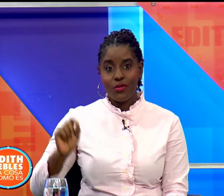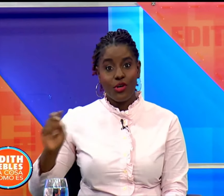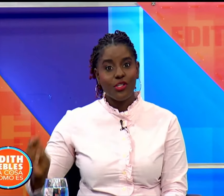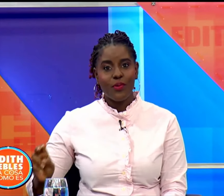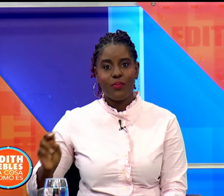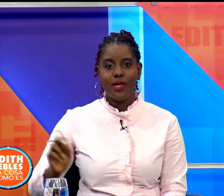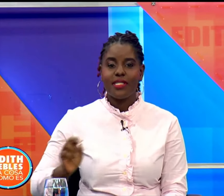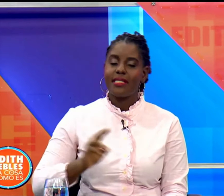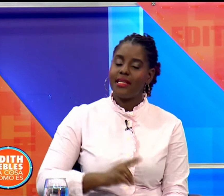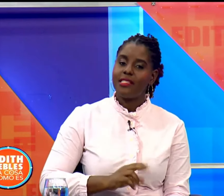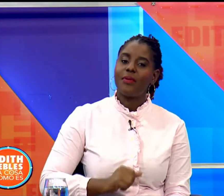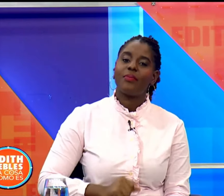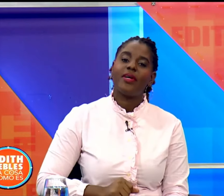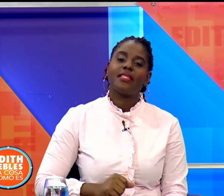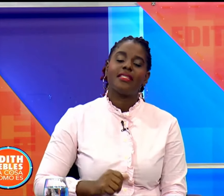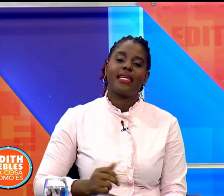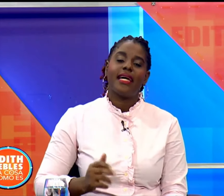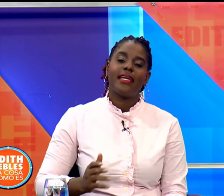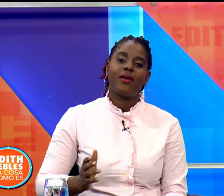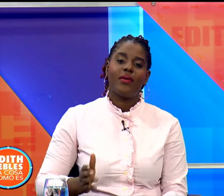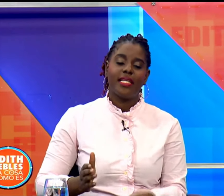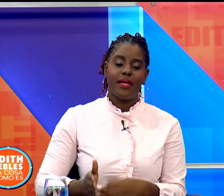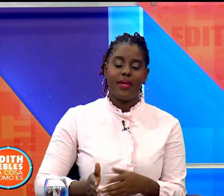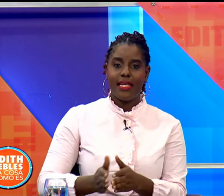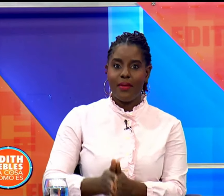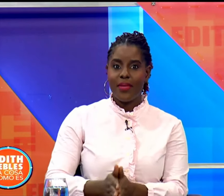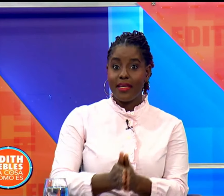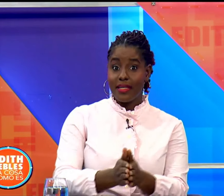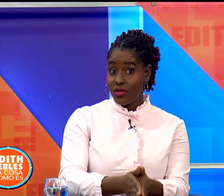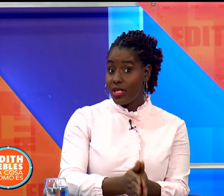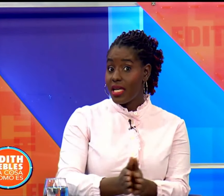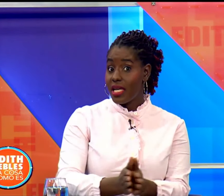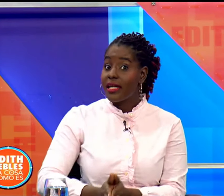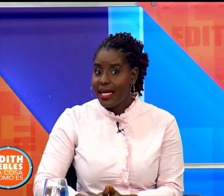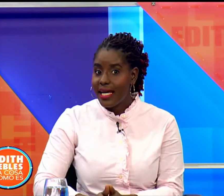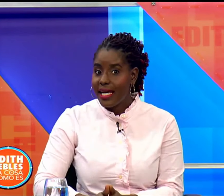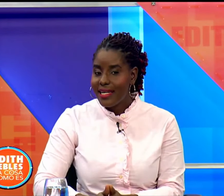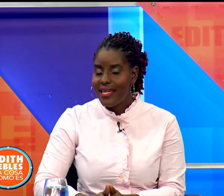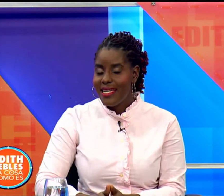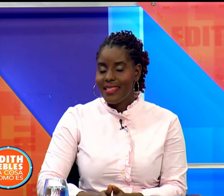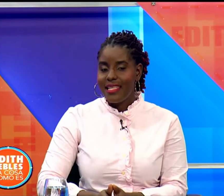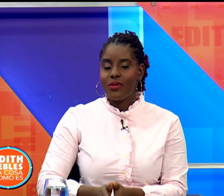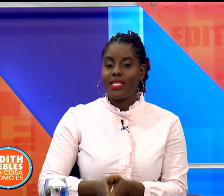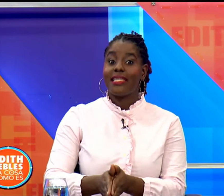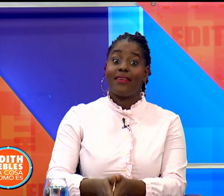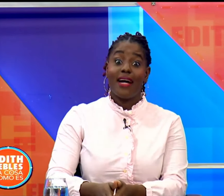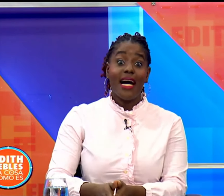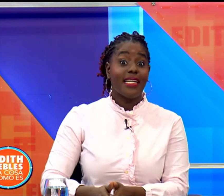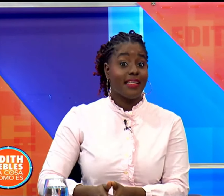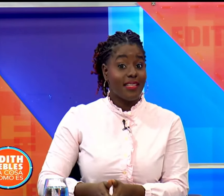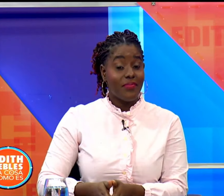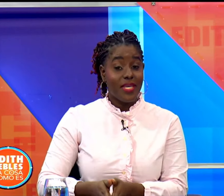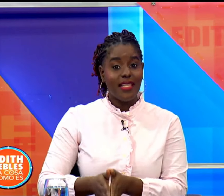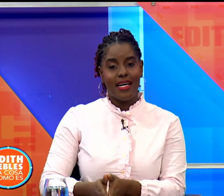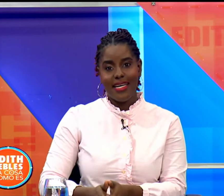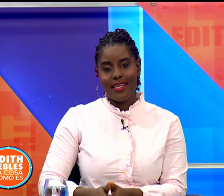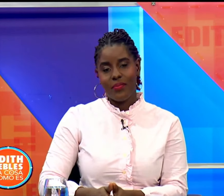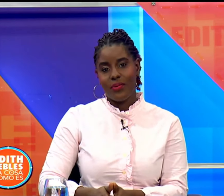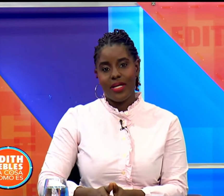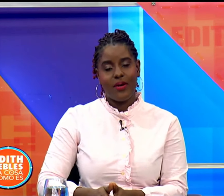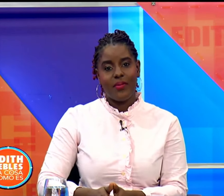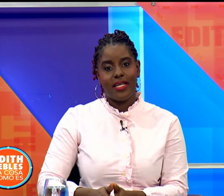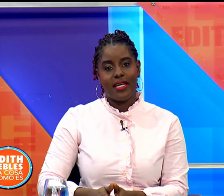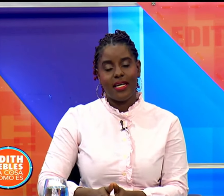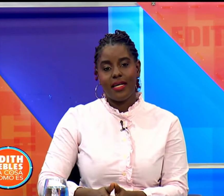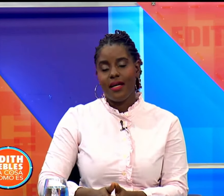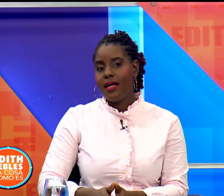hacer? 2 propuestas, 3 propuestas de qué haría con el tema de la migración irregular de los que trabajan y hacen vida en